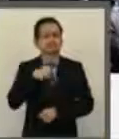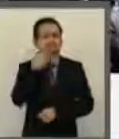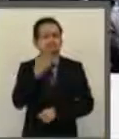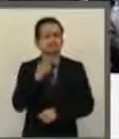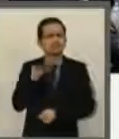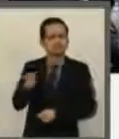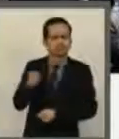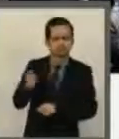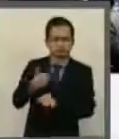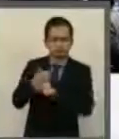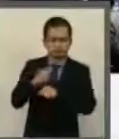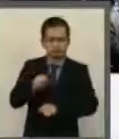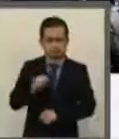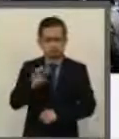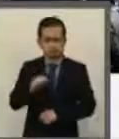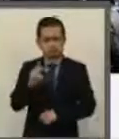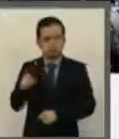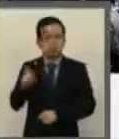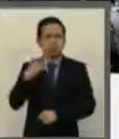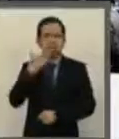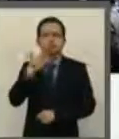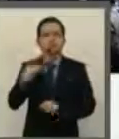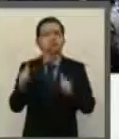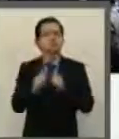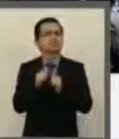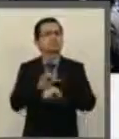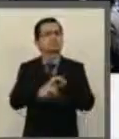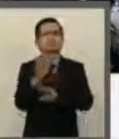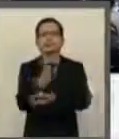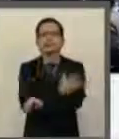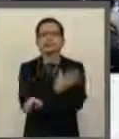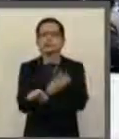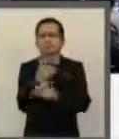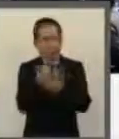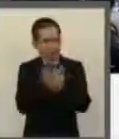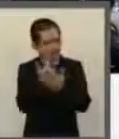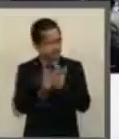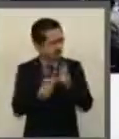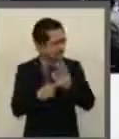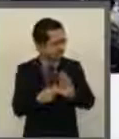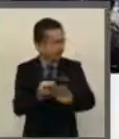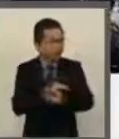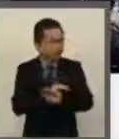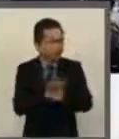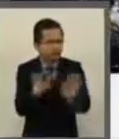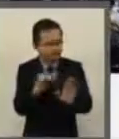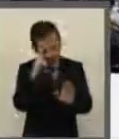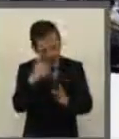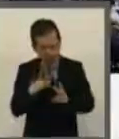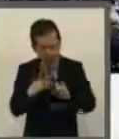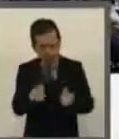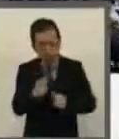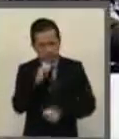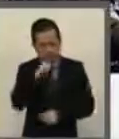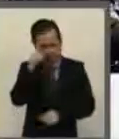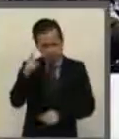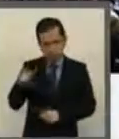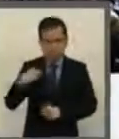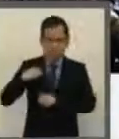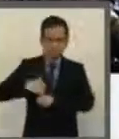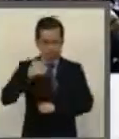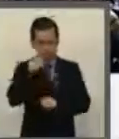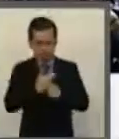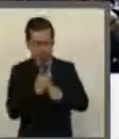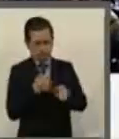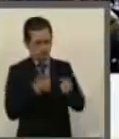garantice la eficiencia y transparencia del gasto público y la evaluación de la gestión gubernamental.